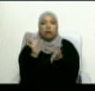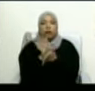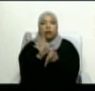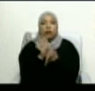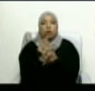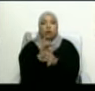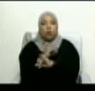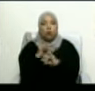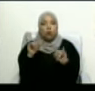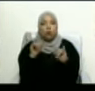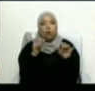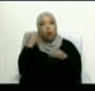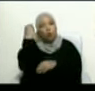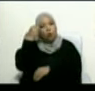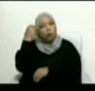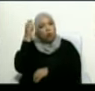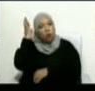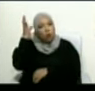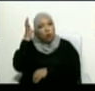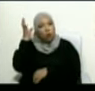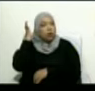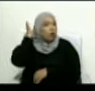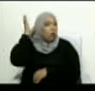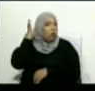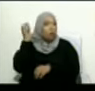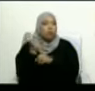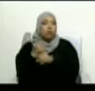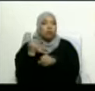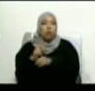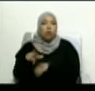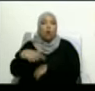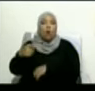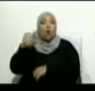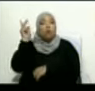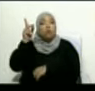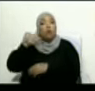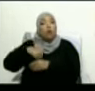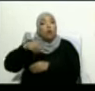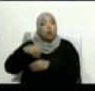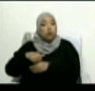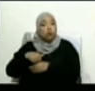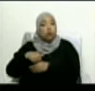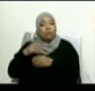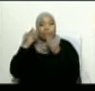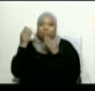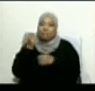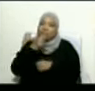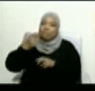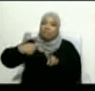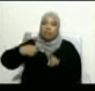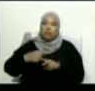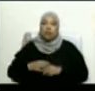fin de concientizar a la población sobre la trascendencia del venidero proceso comicial. Daniela Rangel Sarmiento, La Noticia.